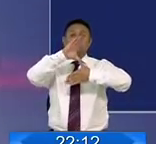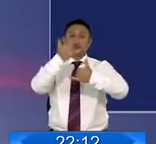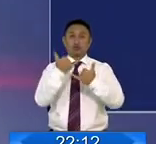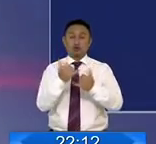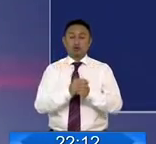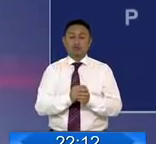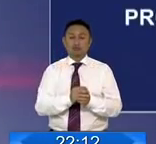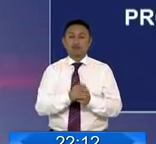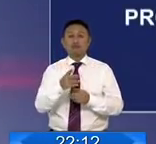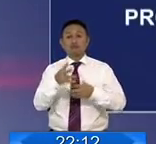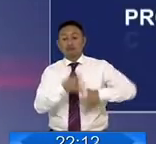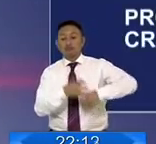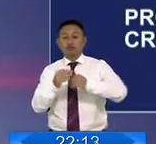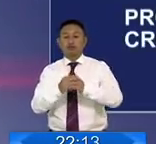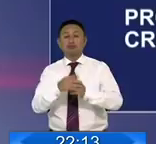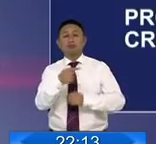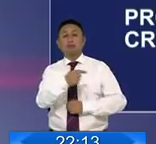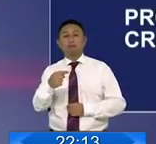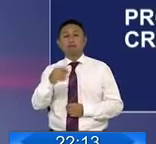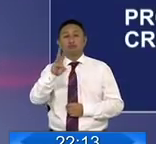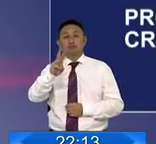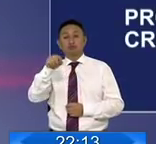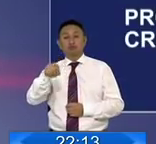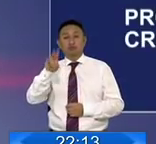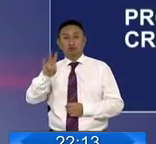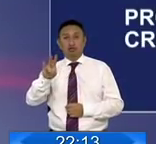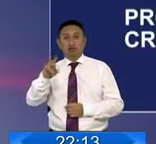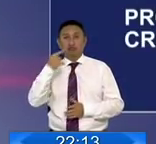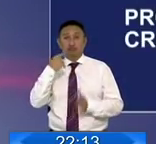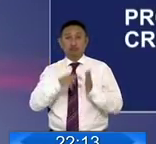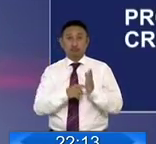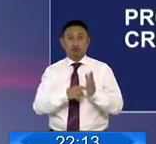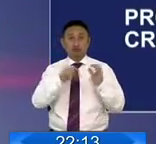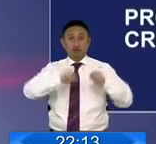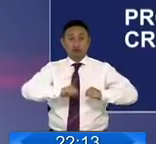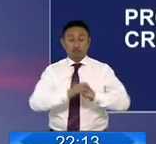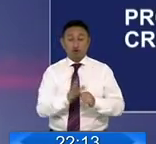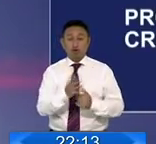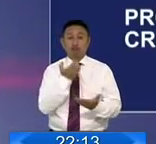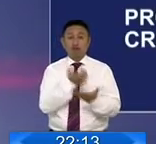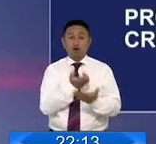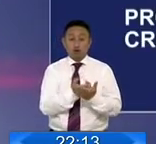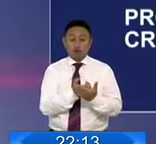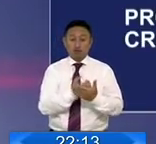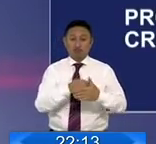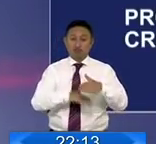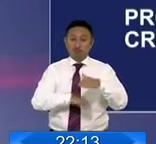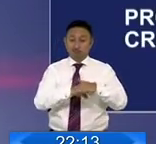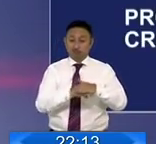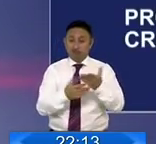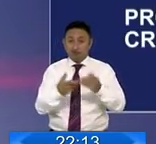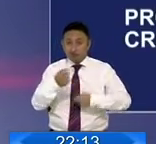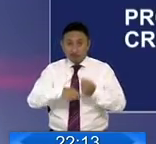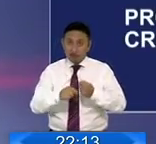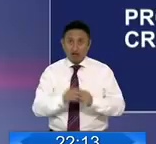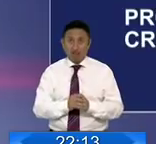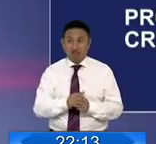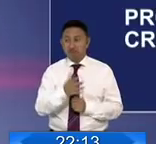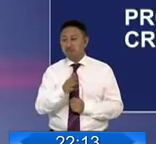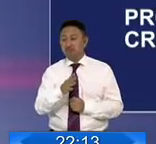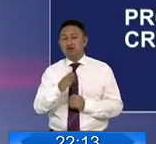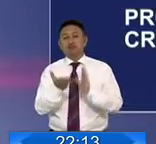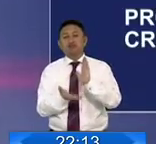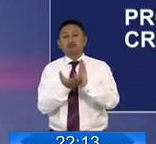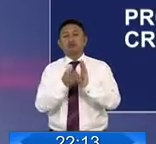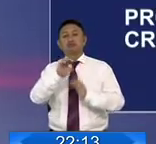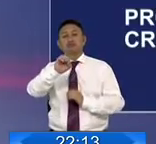del valor de sus envíos de menos 6.7%. En ello dice influye el estancamiento económico que atraviesa la subregión con una proyección de crecimiento de